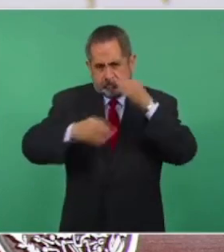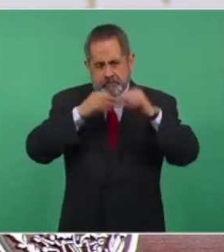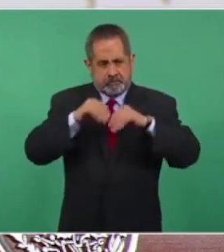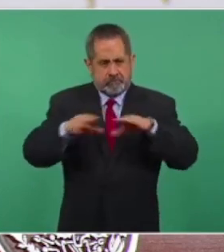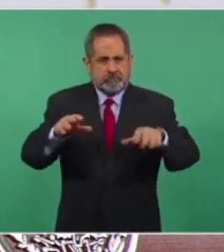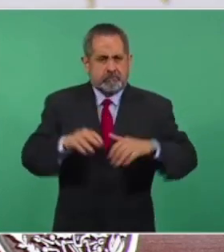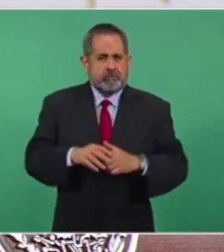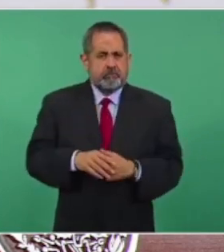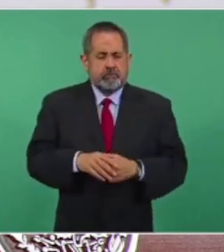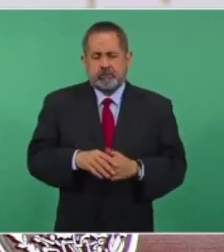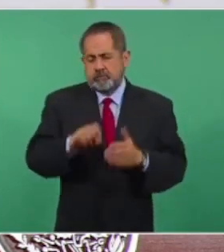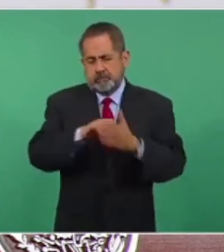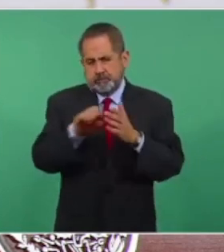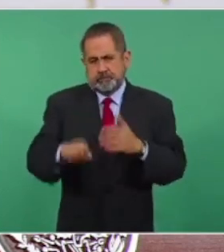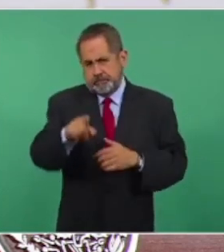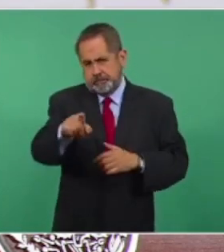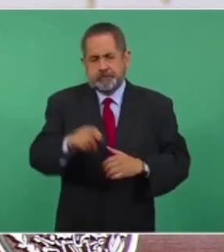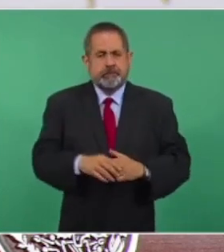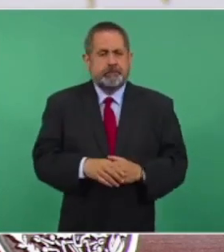por ejemplo,